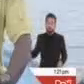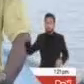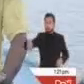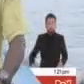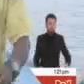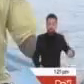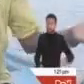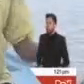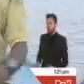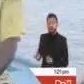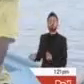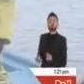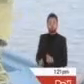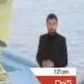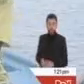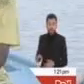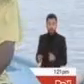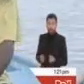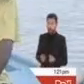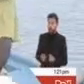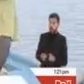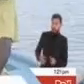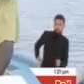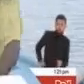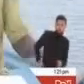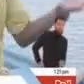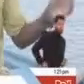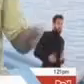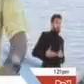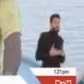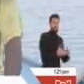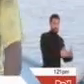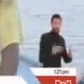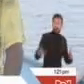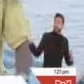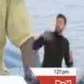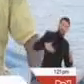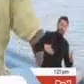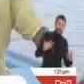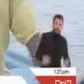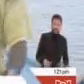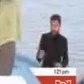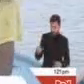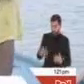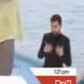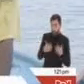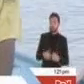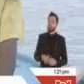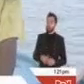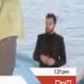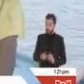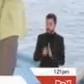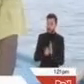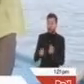No muy cerquita, que tiene uno que prender el motor duro y subirle ahí neutro para que ella se vaya. ¿Se ha pegado algún susto? Hombre, cuando le sale ahí